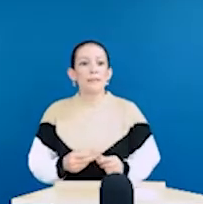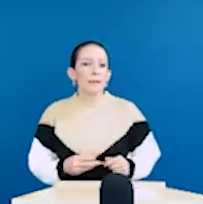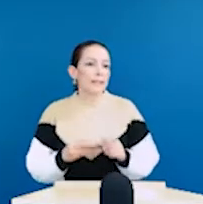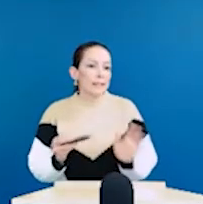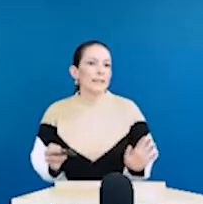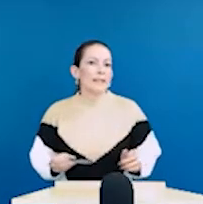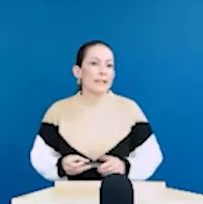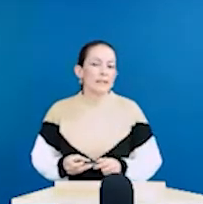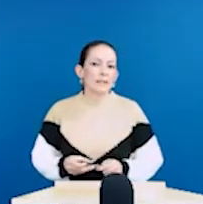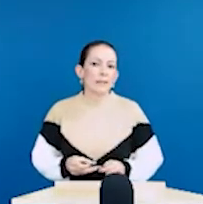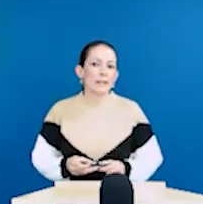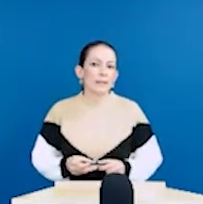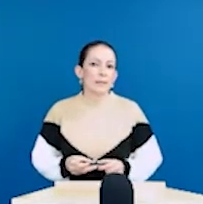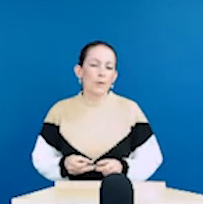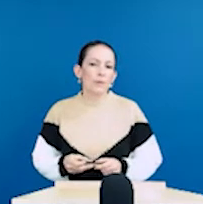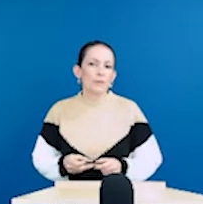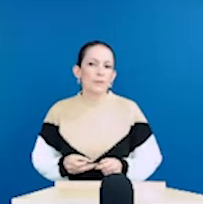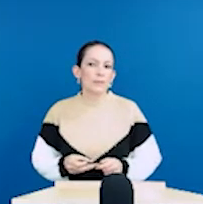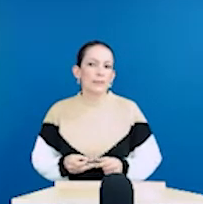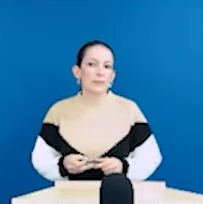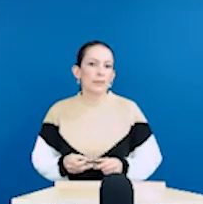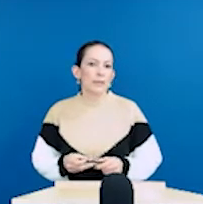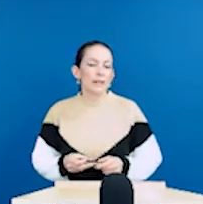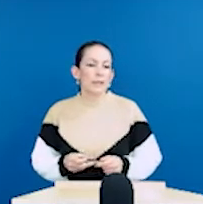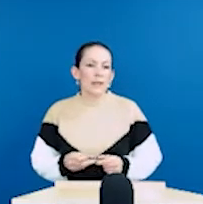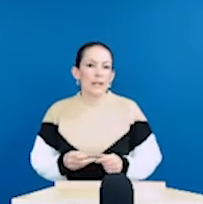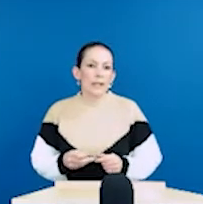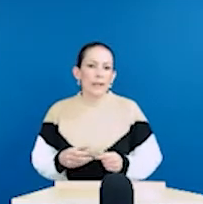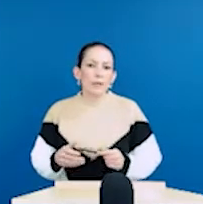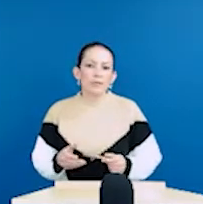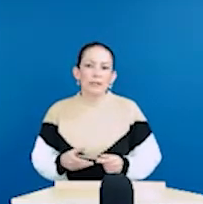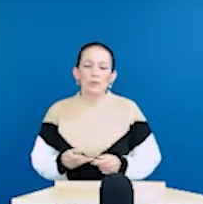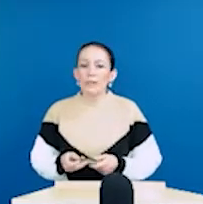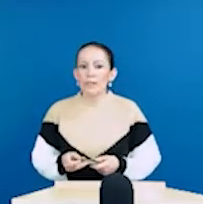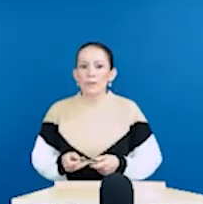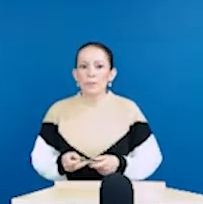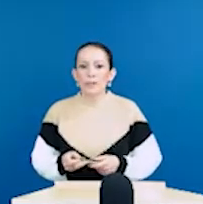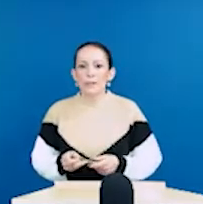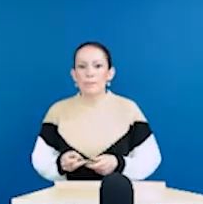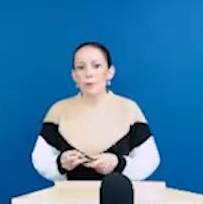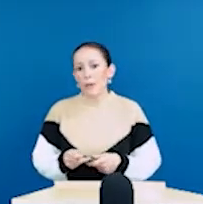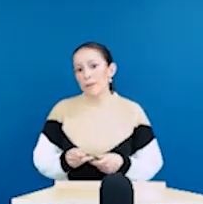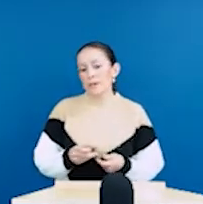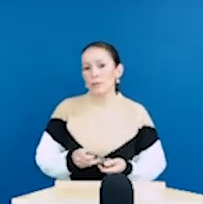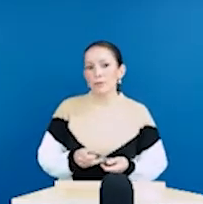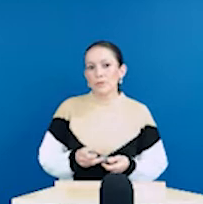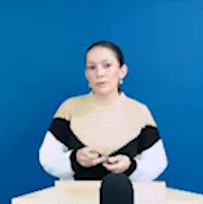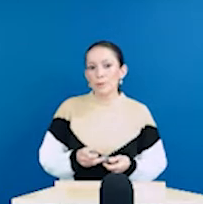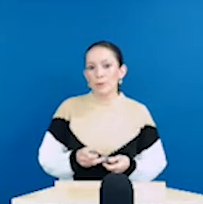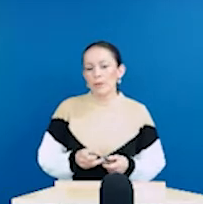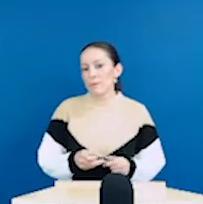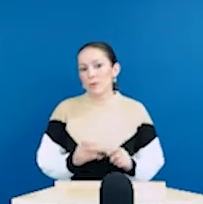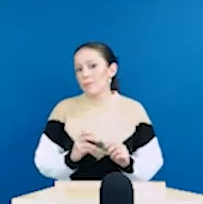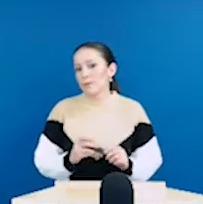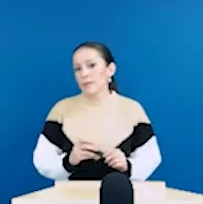conceptos principales y generales. Todos necesitamos saber conceptos claros porque lo que para nosotros